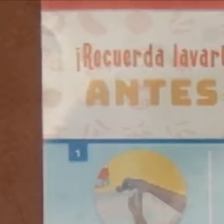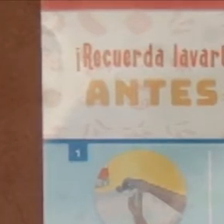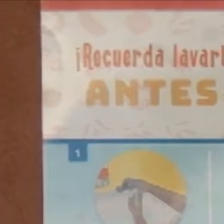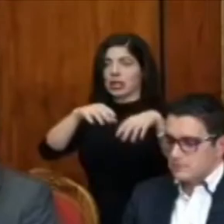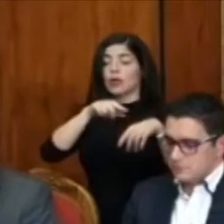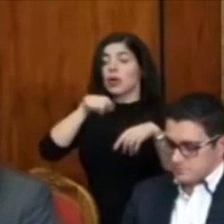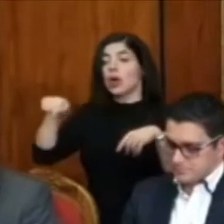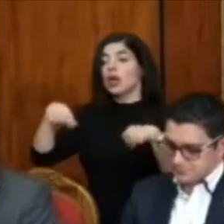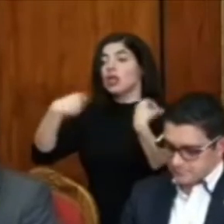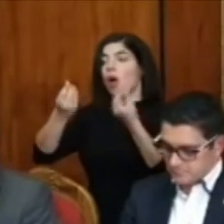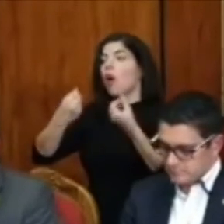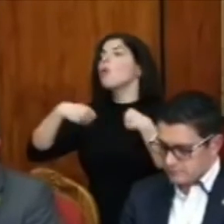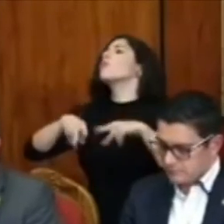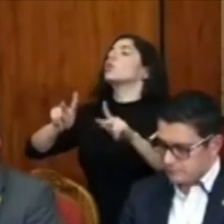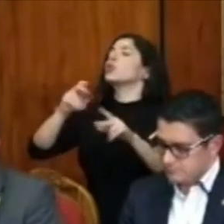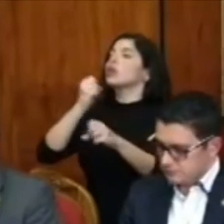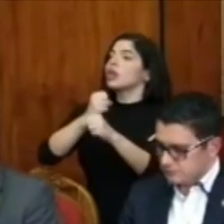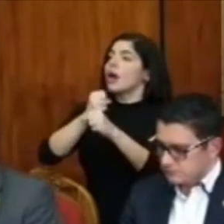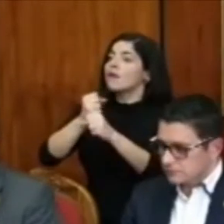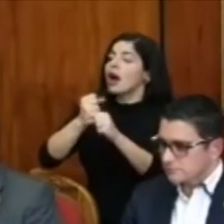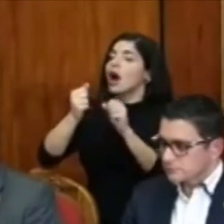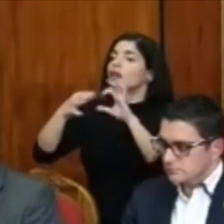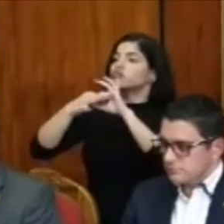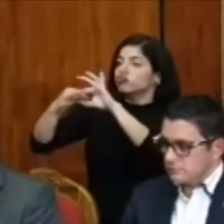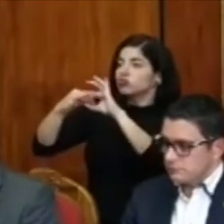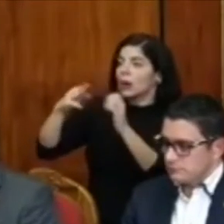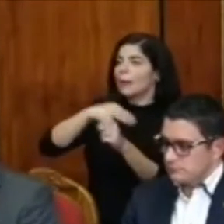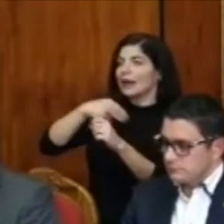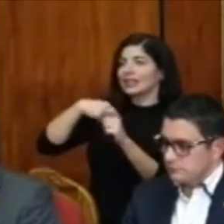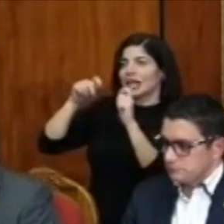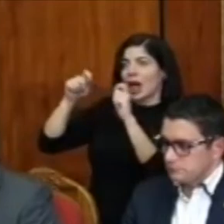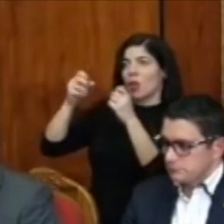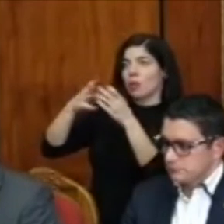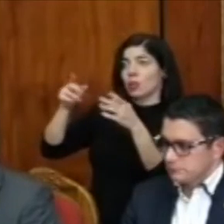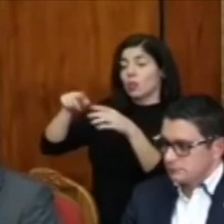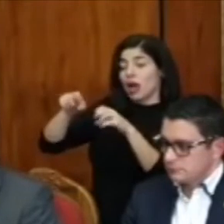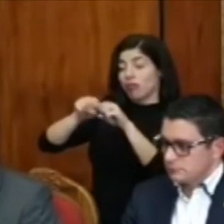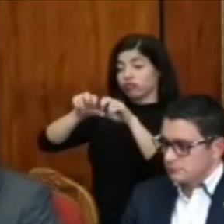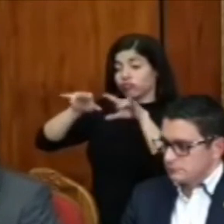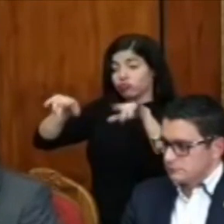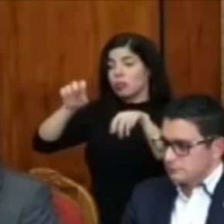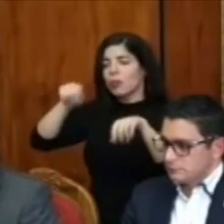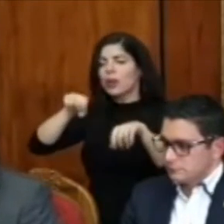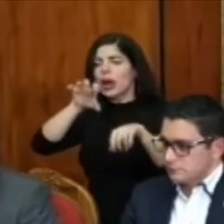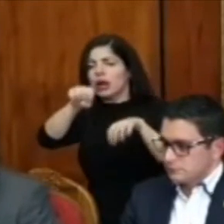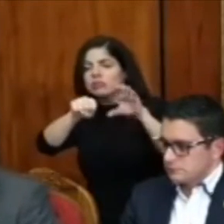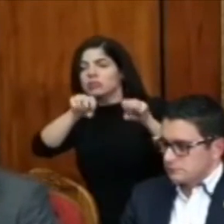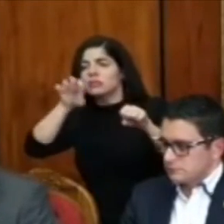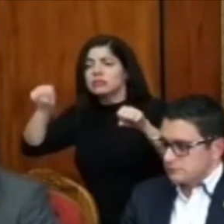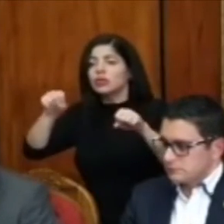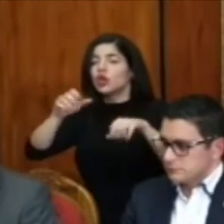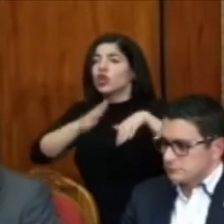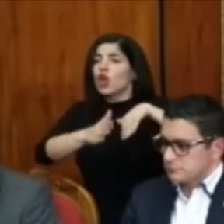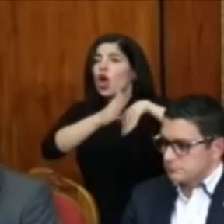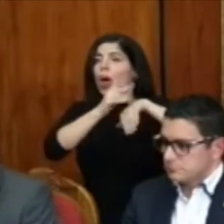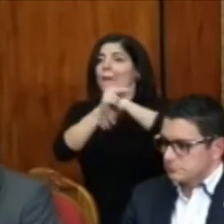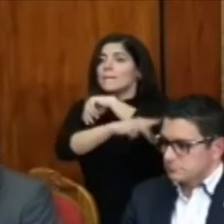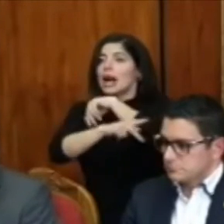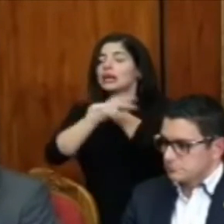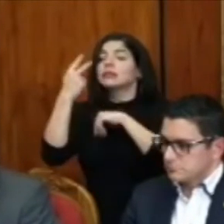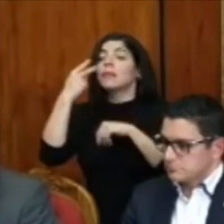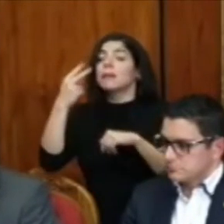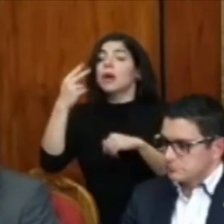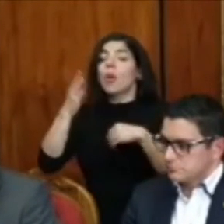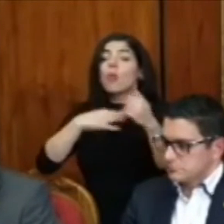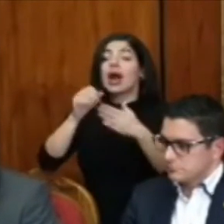trabajar conjuntamente con el Ministerio de Educación Pública en la identificación de todas las escuelas en todo el país que tienen